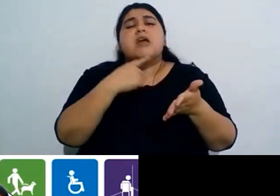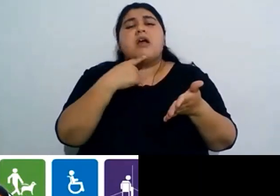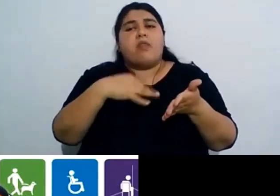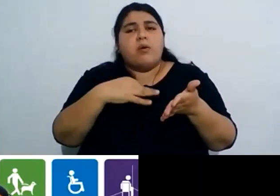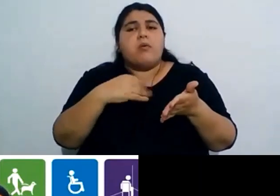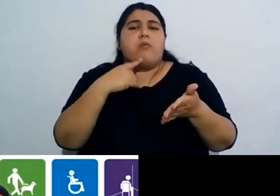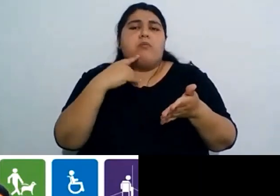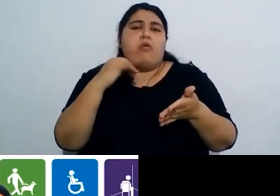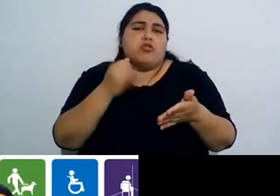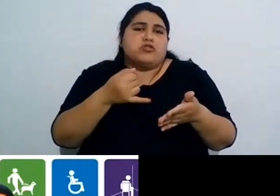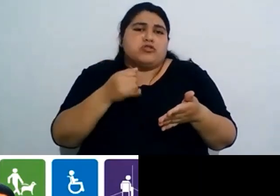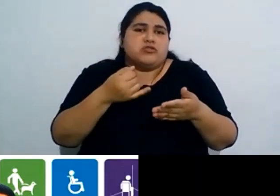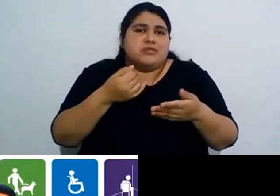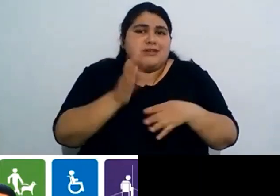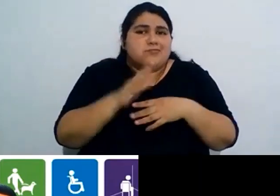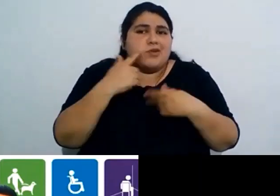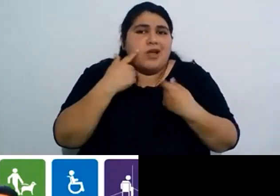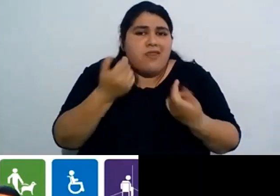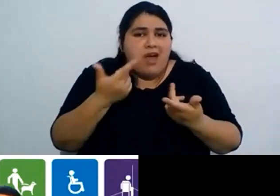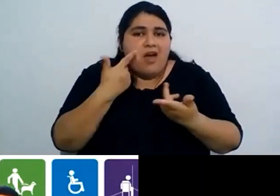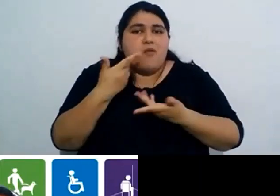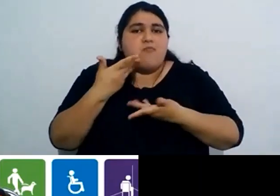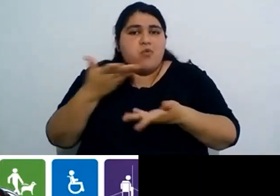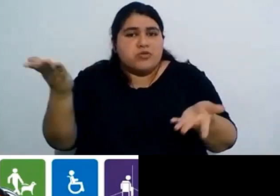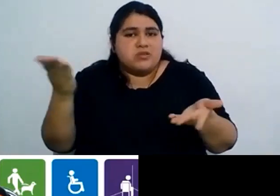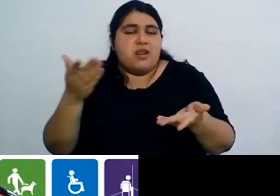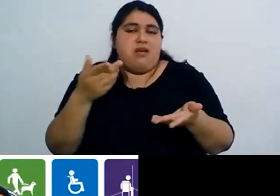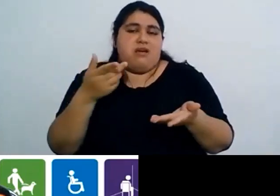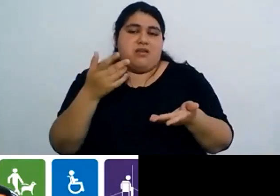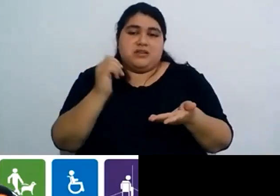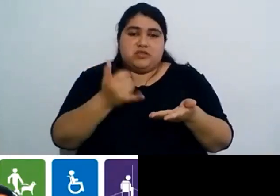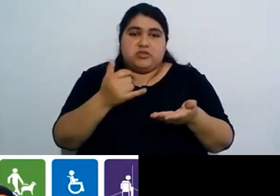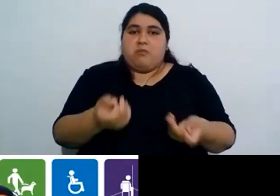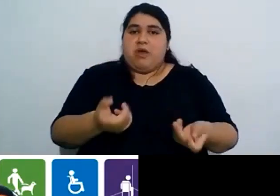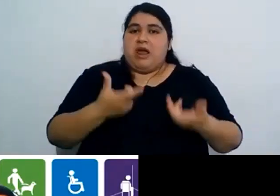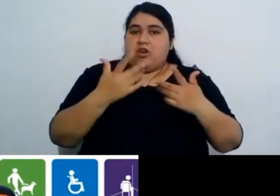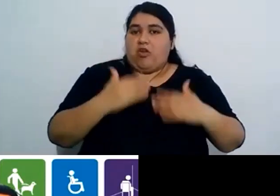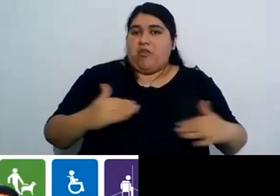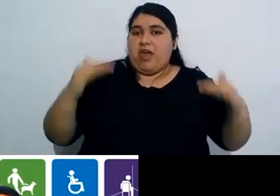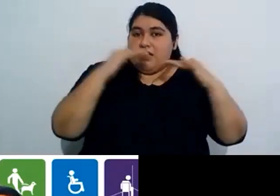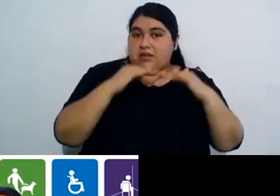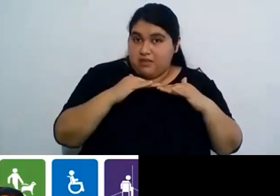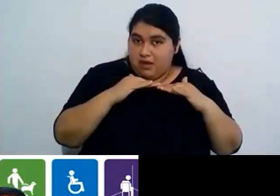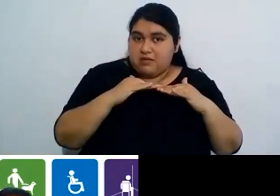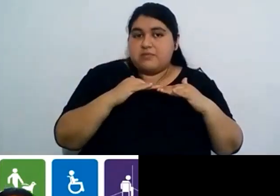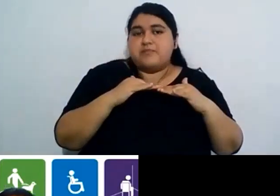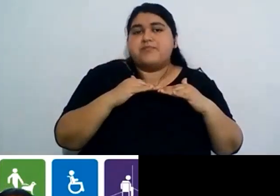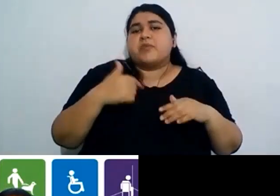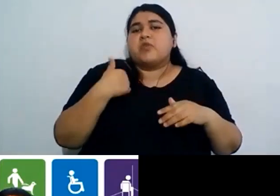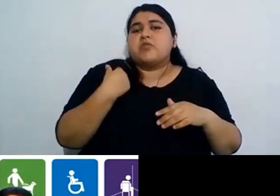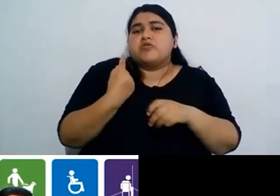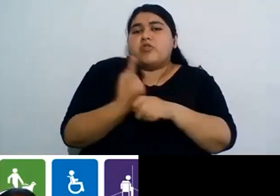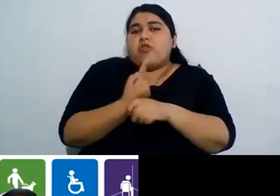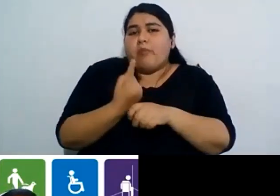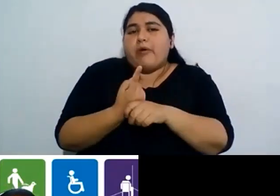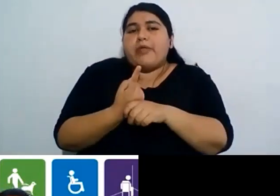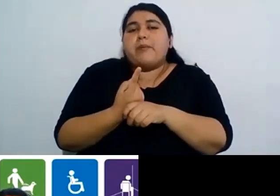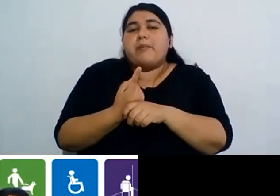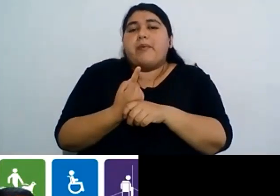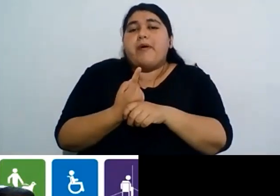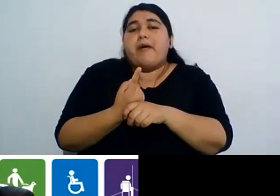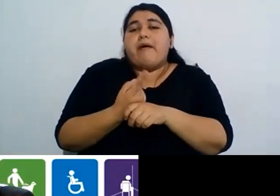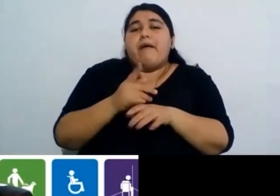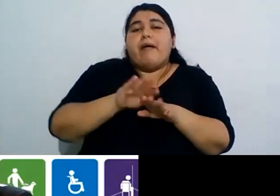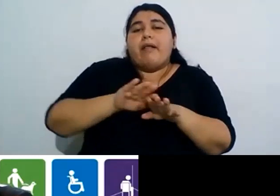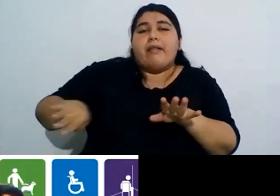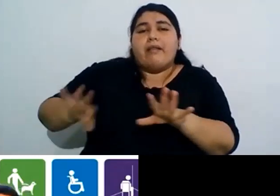implementarlos de una forma tal que nos dé equidad. O sea, no podemos poner a todos en la misma bolsa y